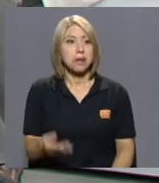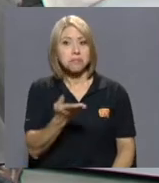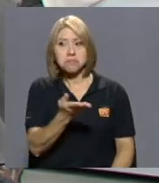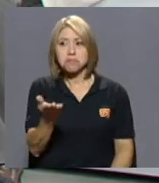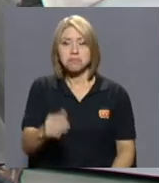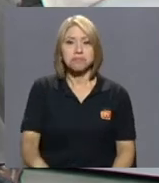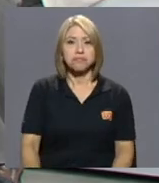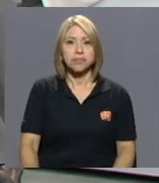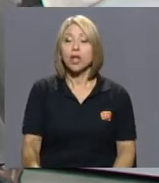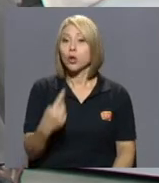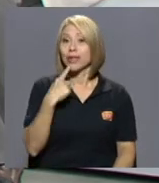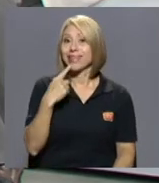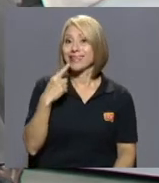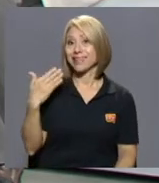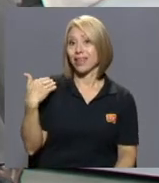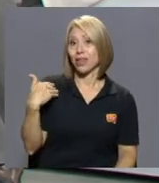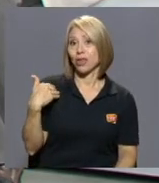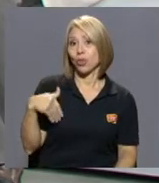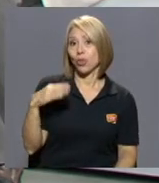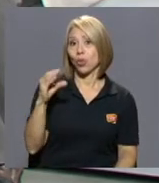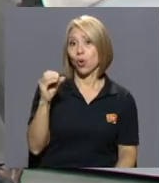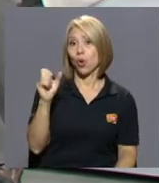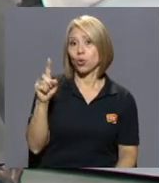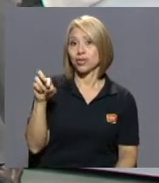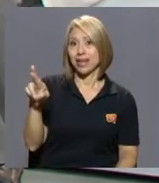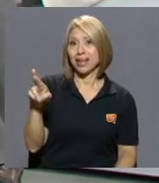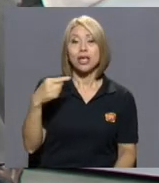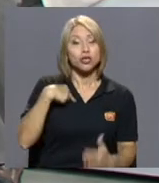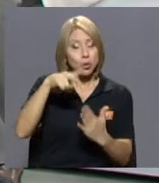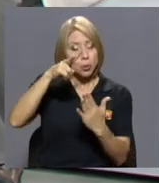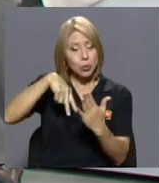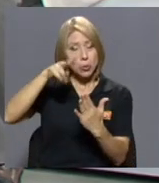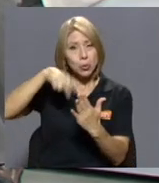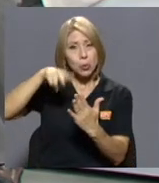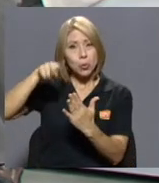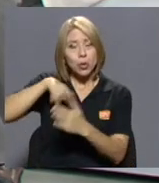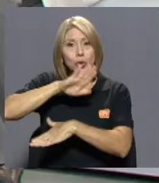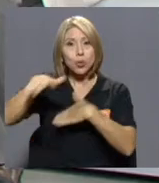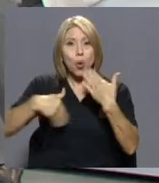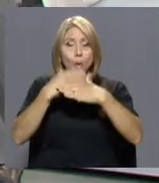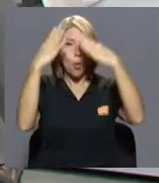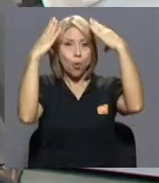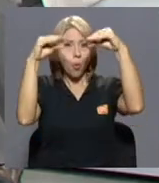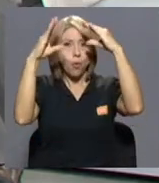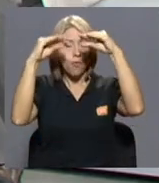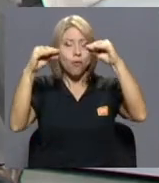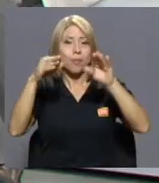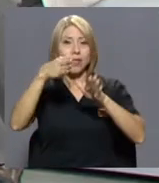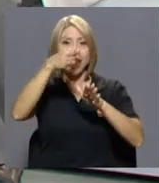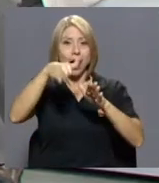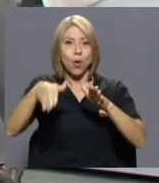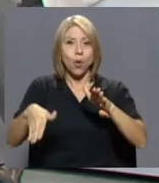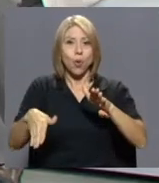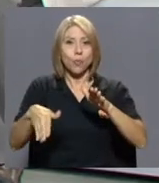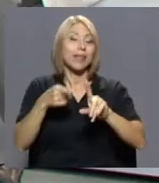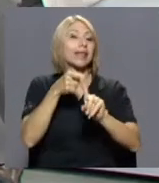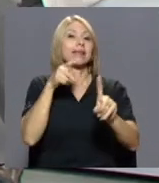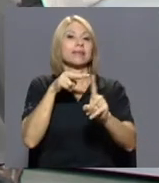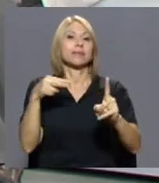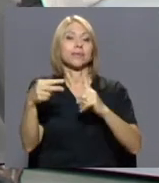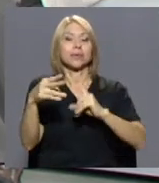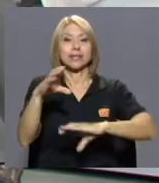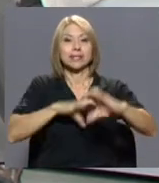don Óscar, yo leí todo el informe que presenta la Contraloría, y desde un punto de vista de la ciencia